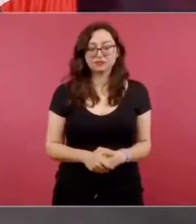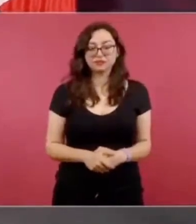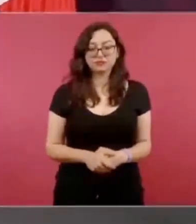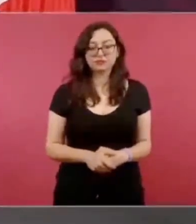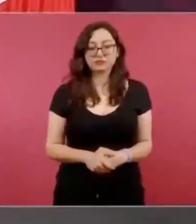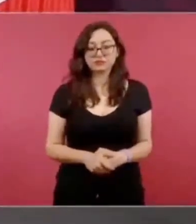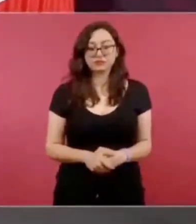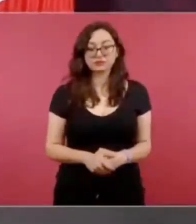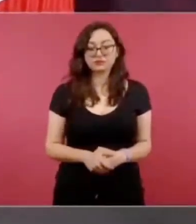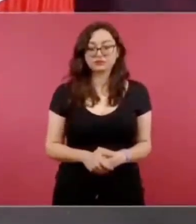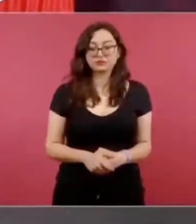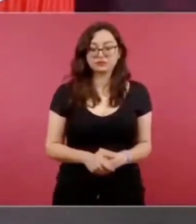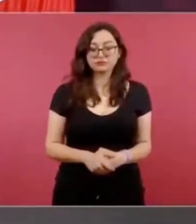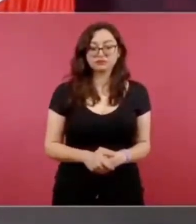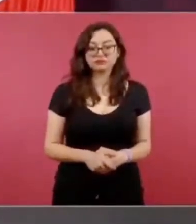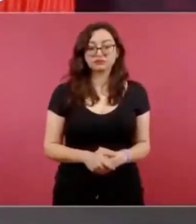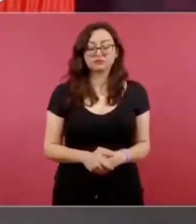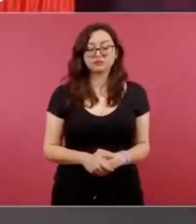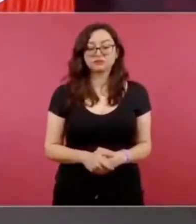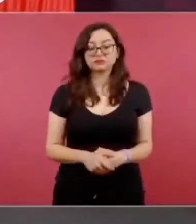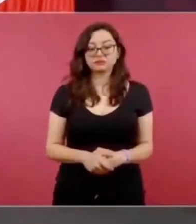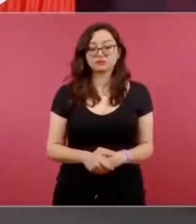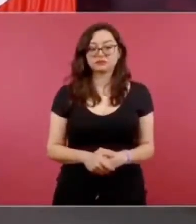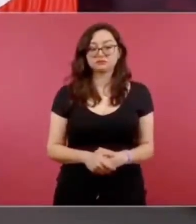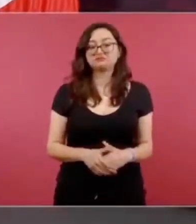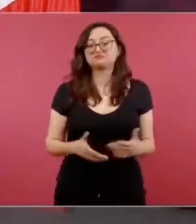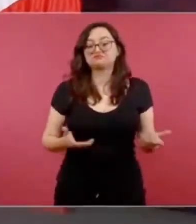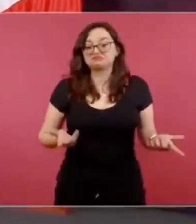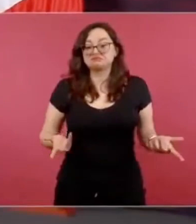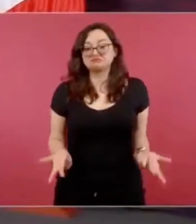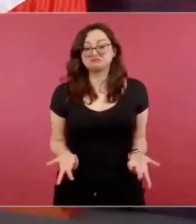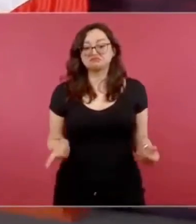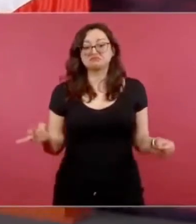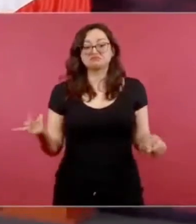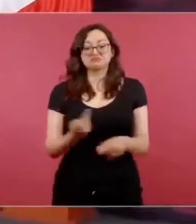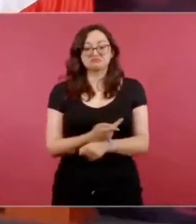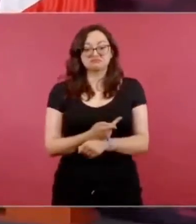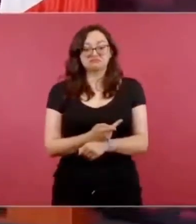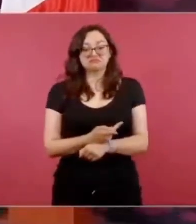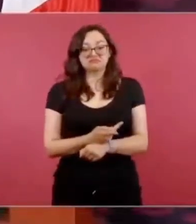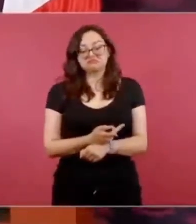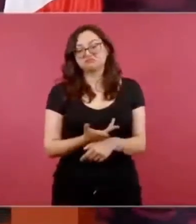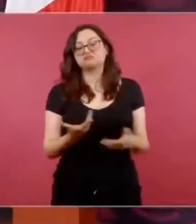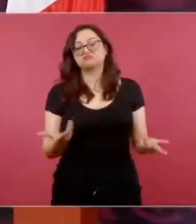como tenían al Poder Judicial a su servicio,